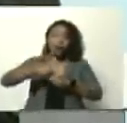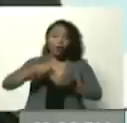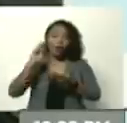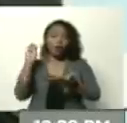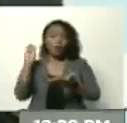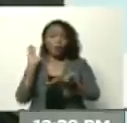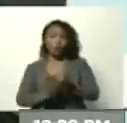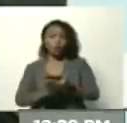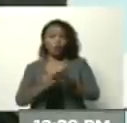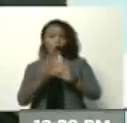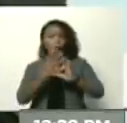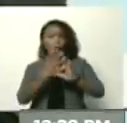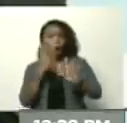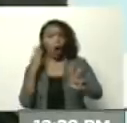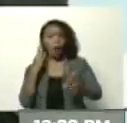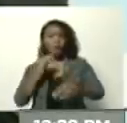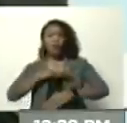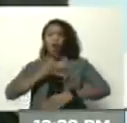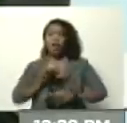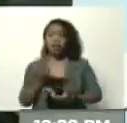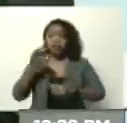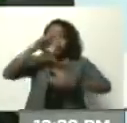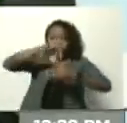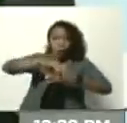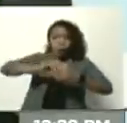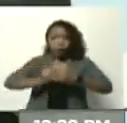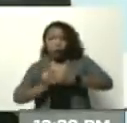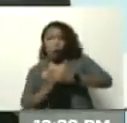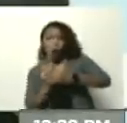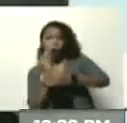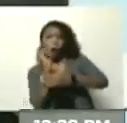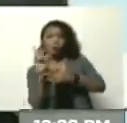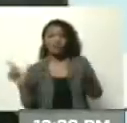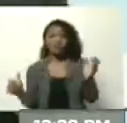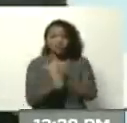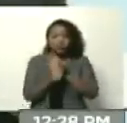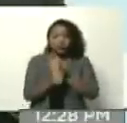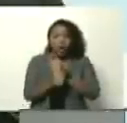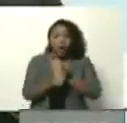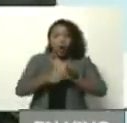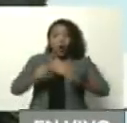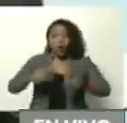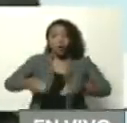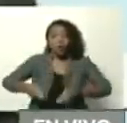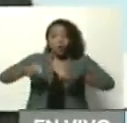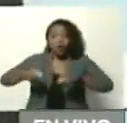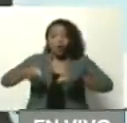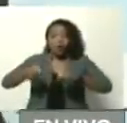puso hacer cola para poder sembrar para conseguir un tambor de gasoil